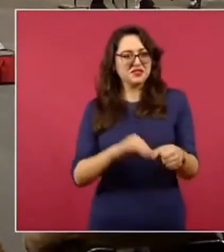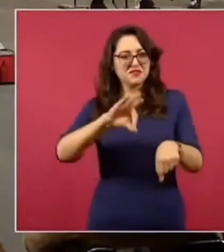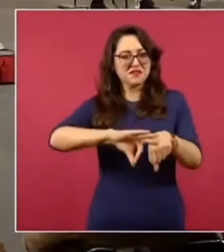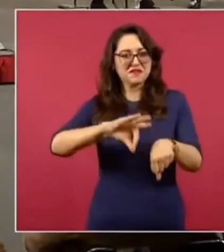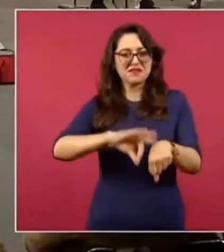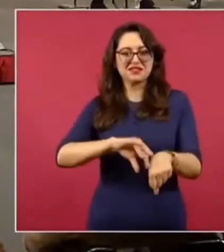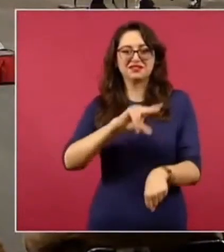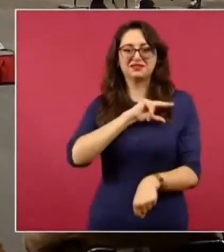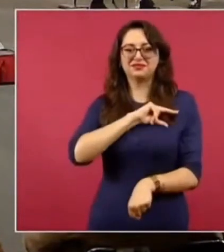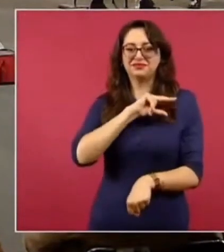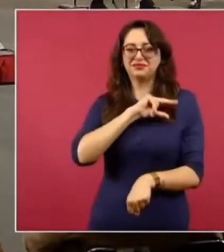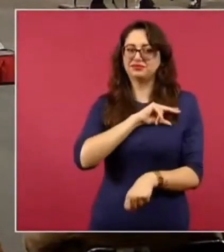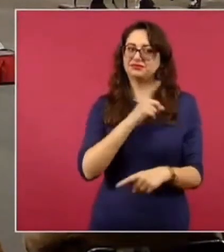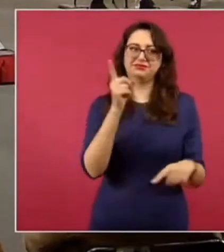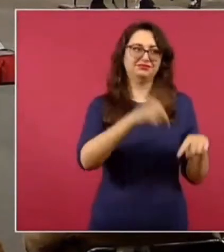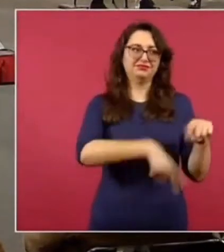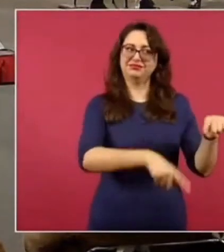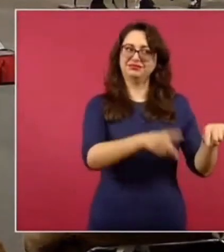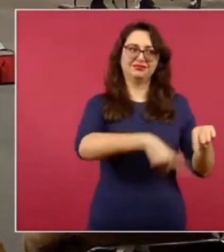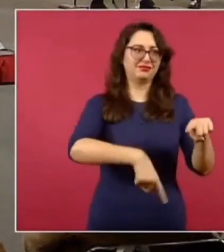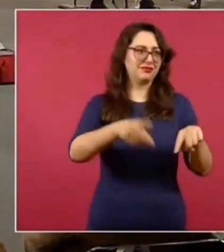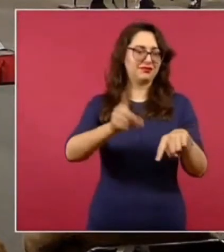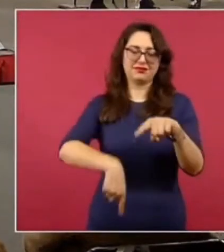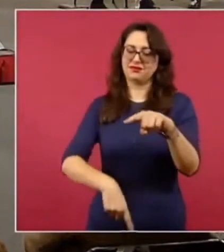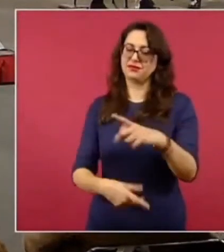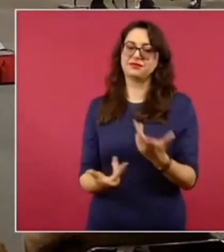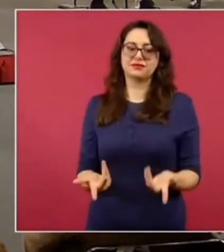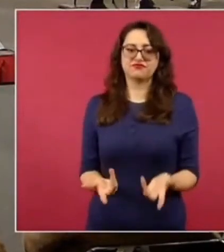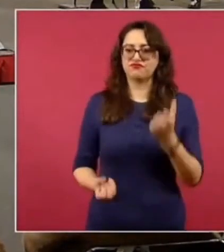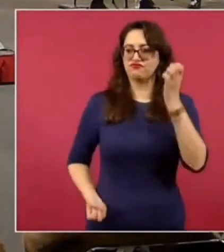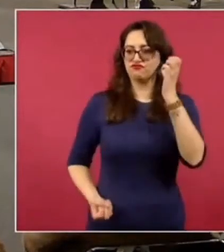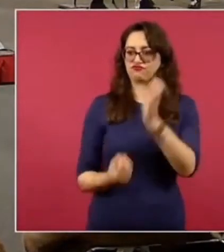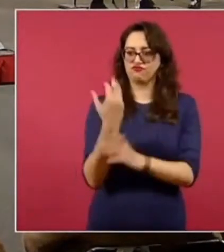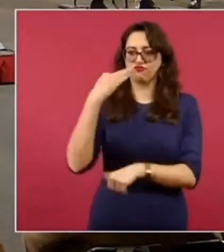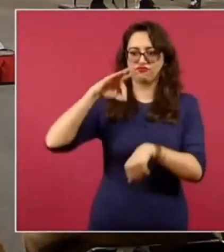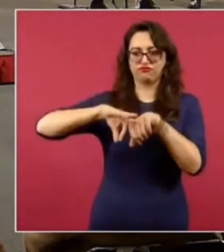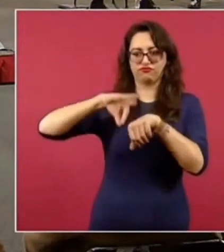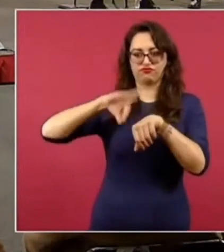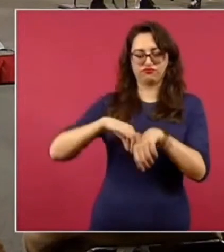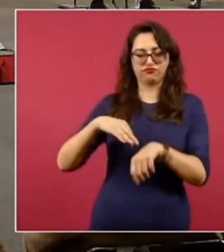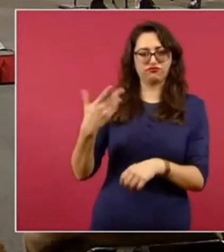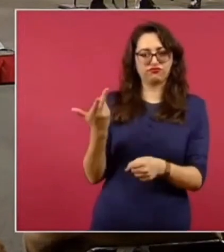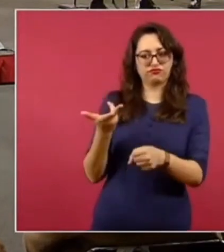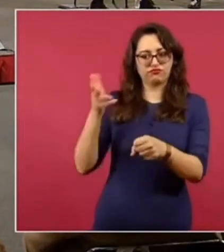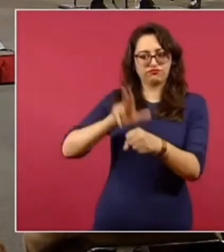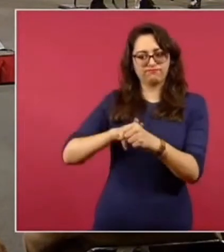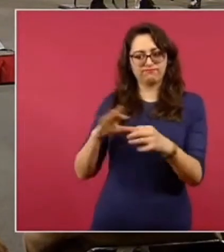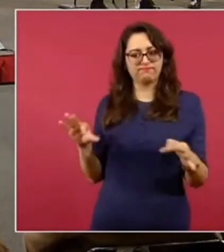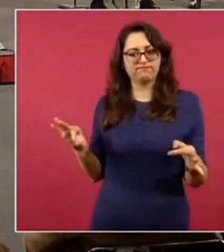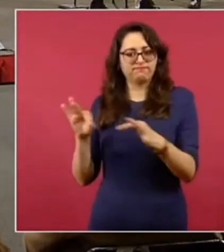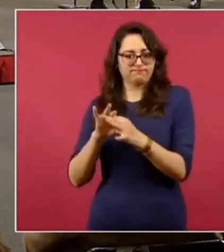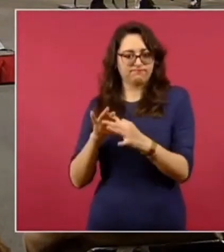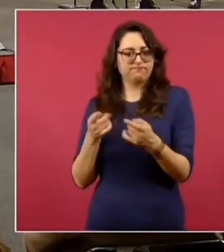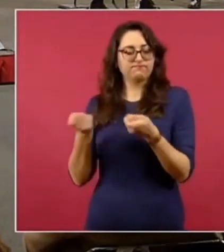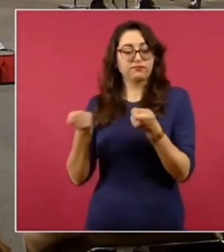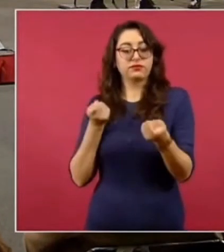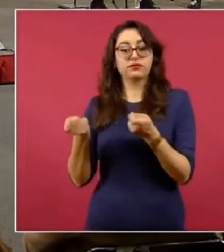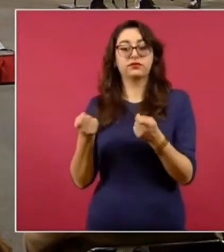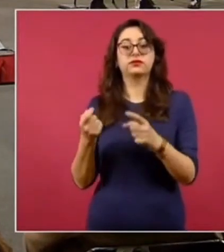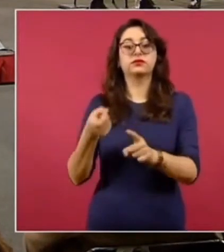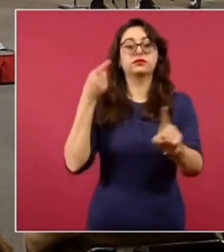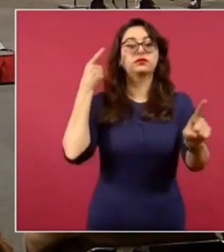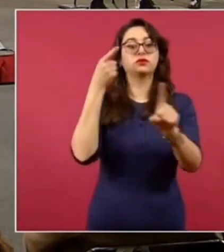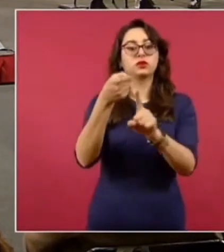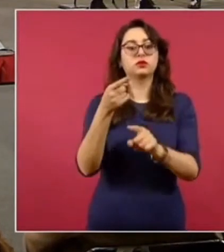ido cerrando. Ahora, aquí es a lo que aspiramos que lleguemos con el IMSS Bienestar. Si pueden